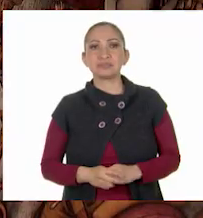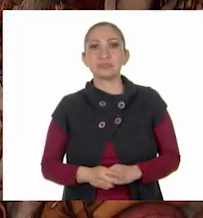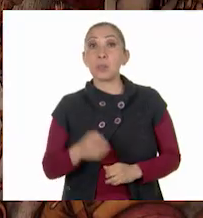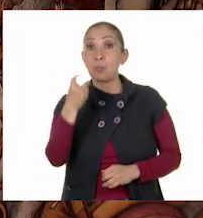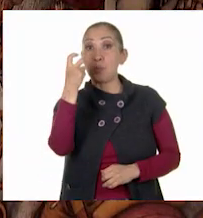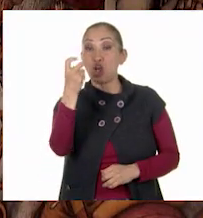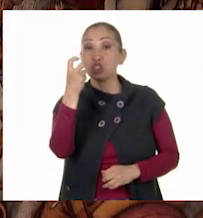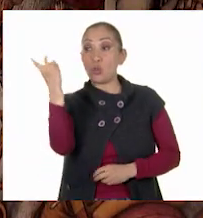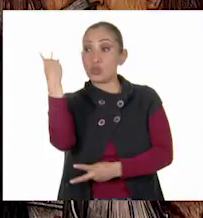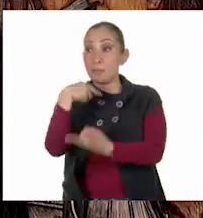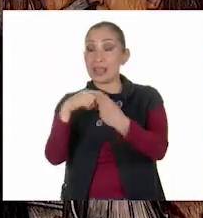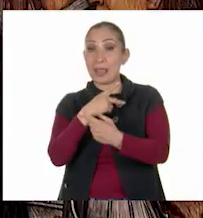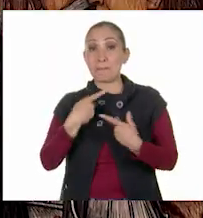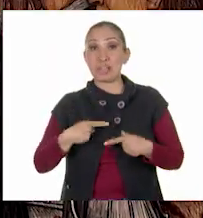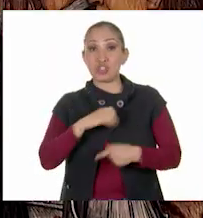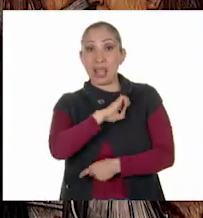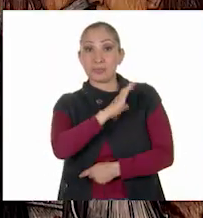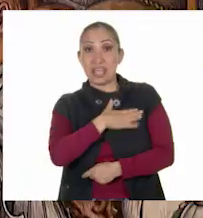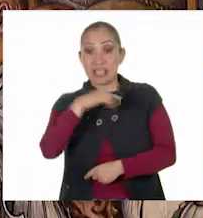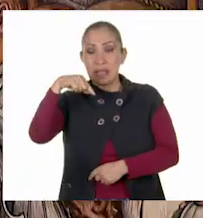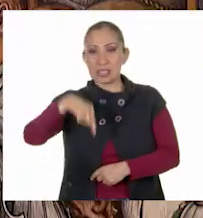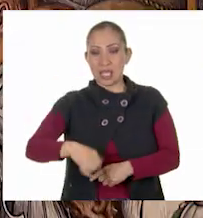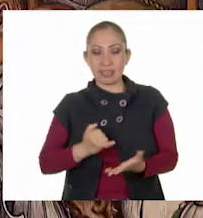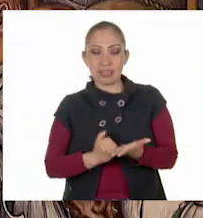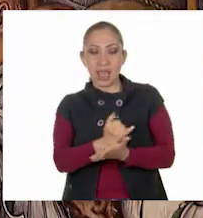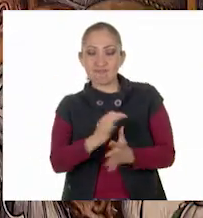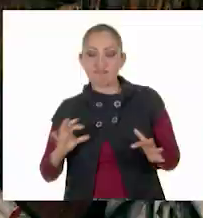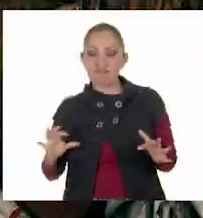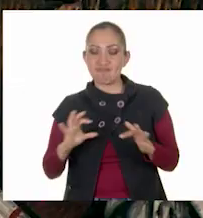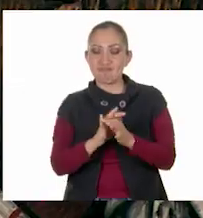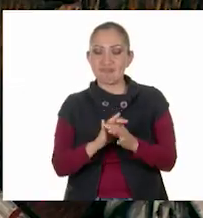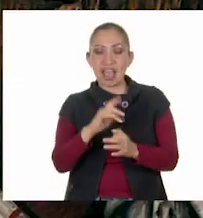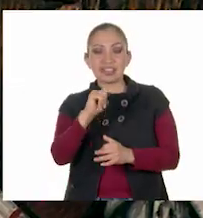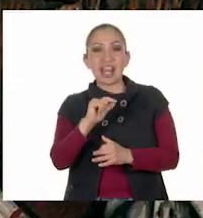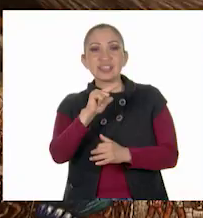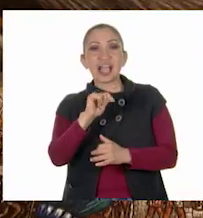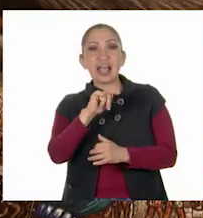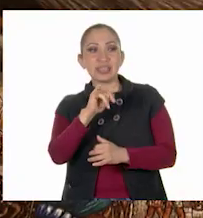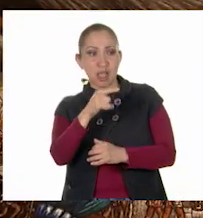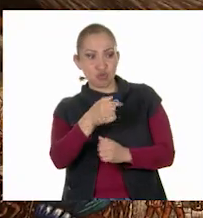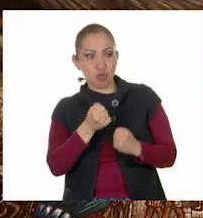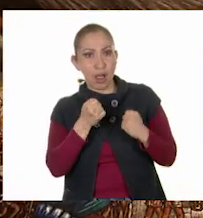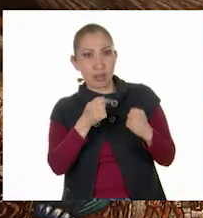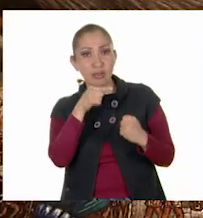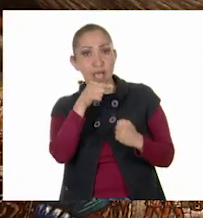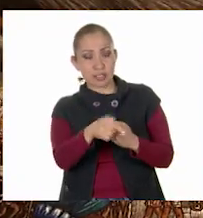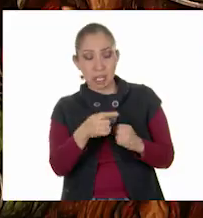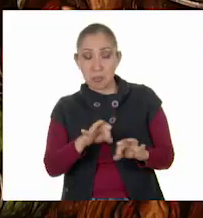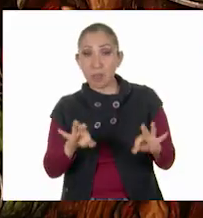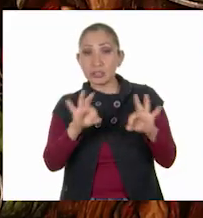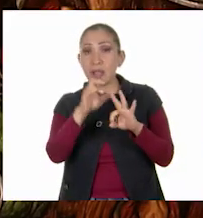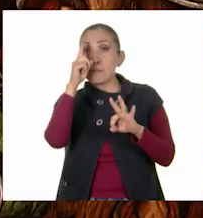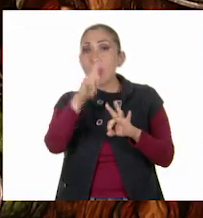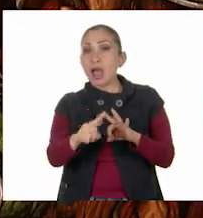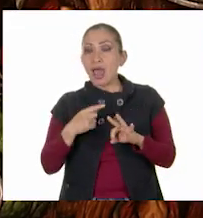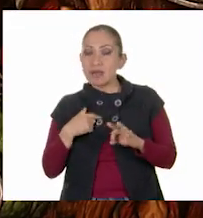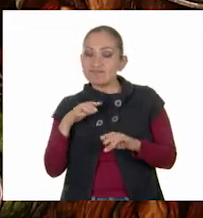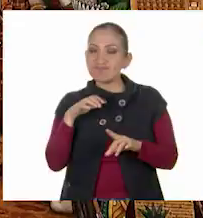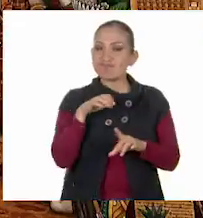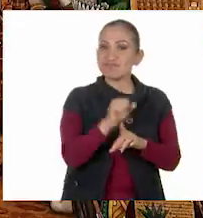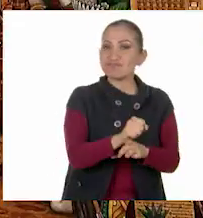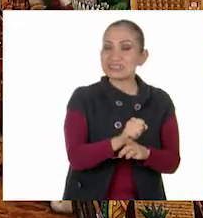Por ello, cuando llegaron los españoles al Nuevo Mundo, decidieron aliarse con los tlaxcaltecas. Esa fue la clave para consumar la